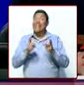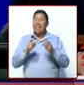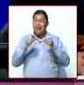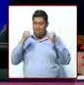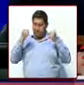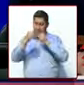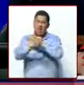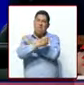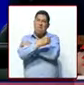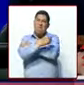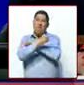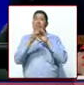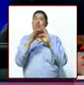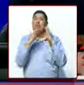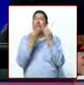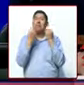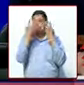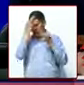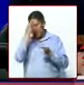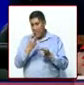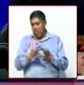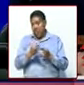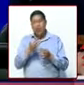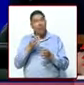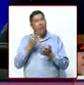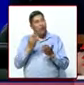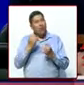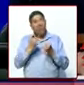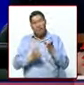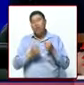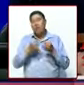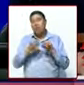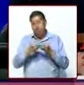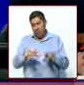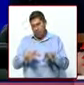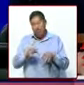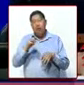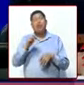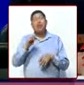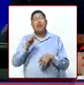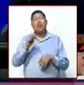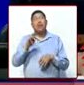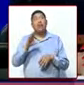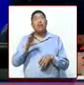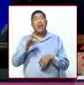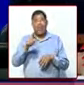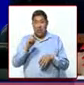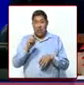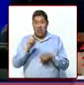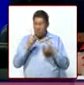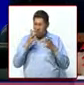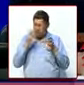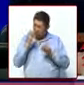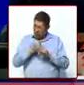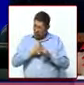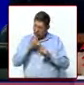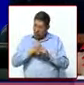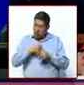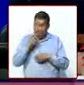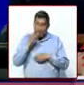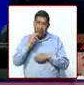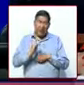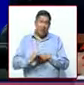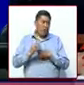a la familia, mucha fe, porque eso es lo último que se pierde, señores. Marcelito todavía va a dar mucha batalla. Es un niño que